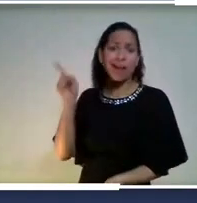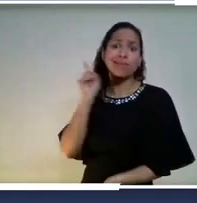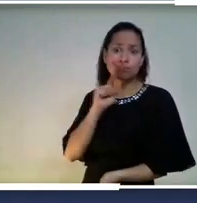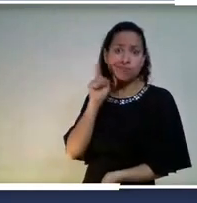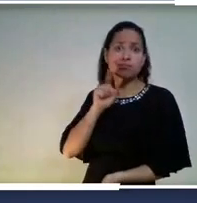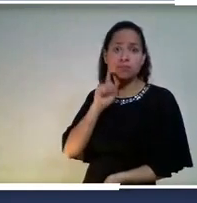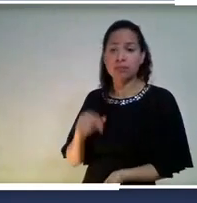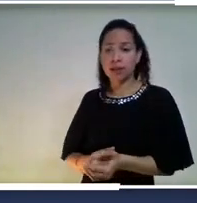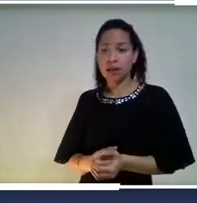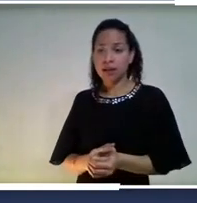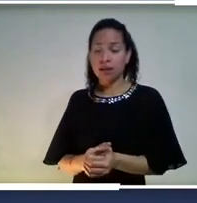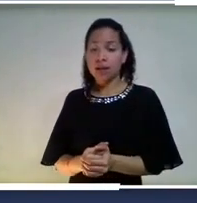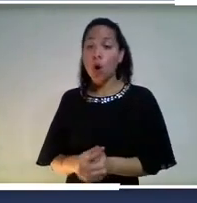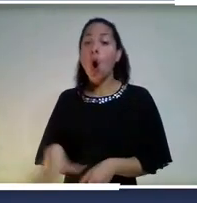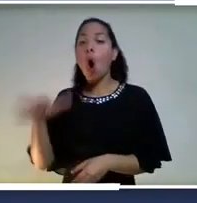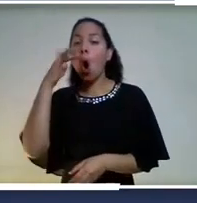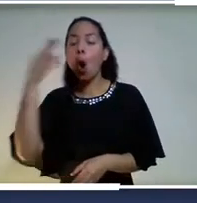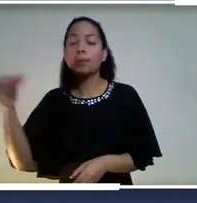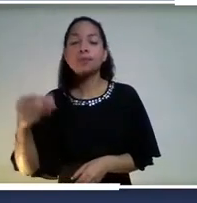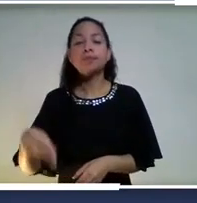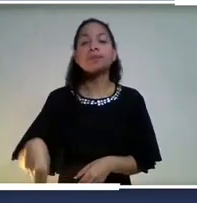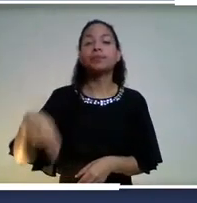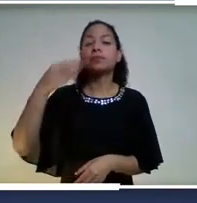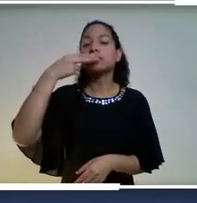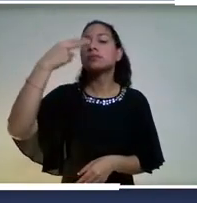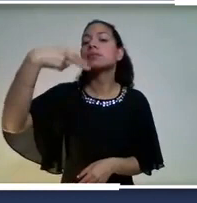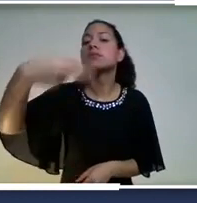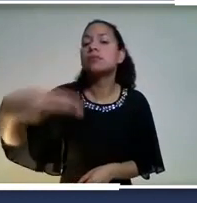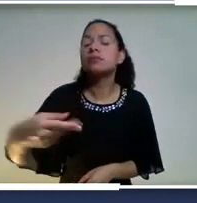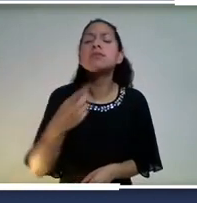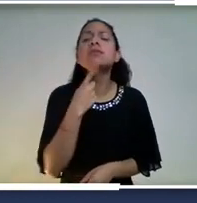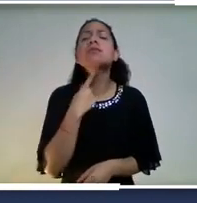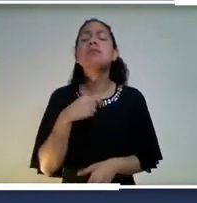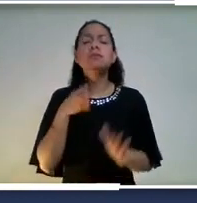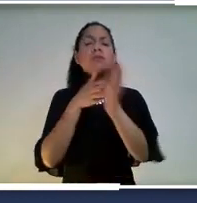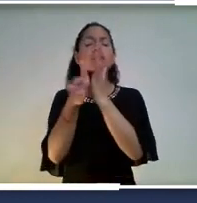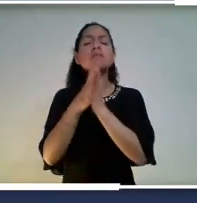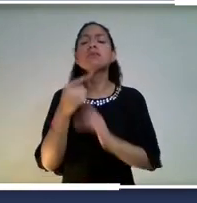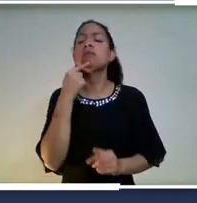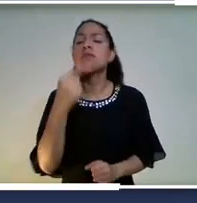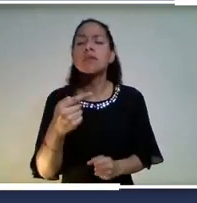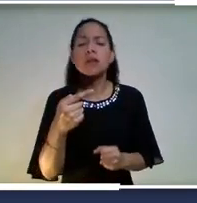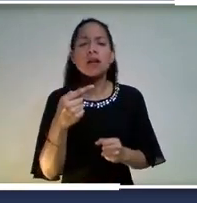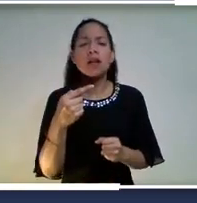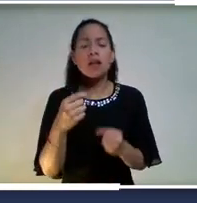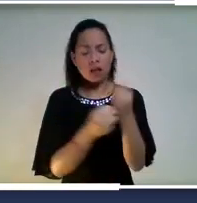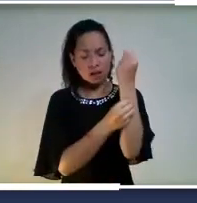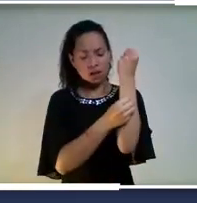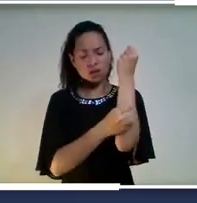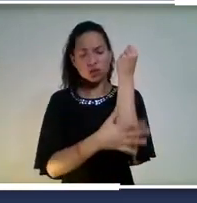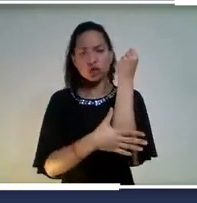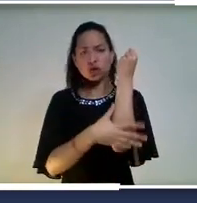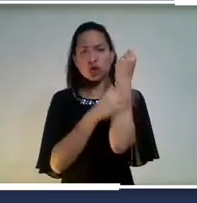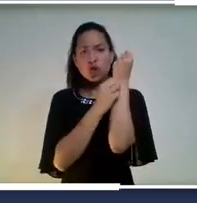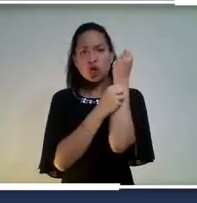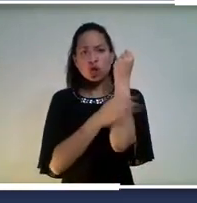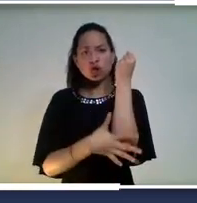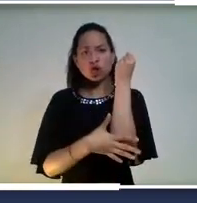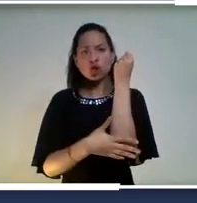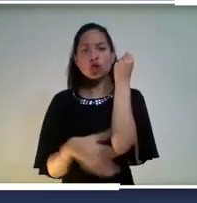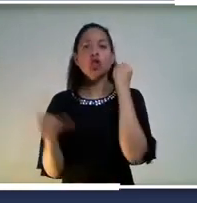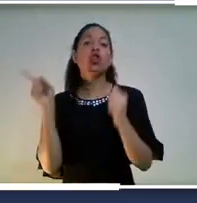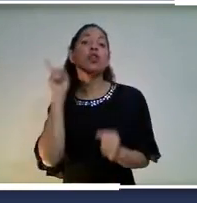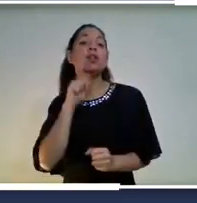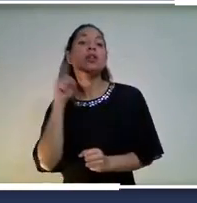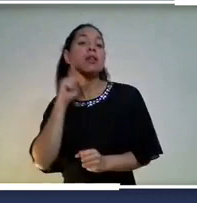gladstone dice la doctrina pagana de la inmortalidad lo llamado tea pagana porque eso lo que es la autoría pagana de